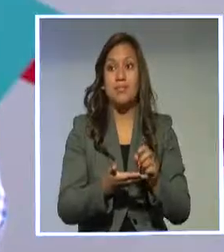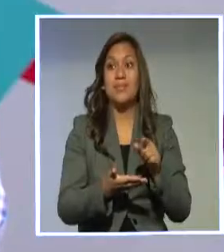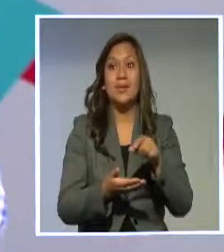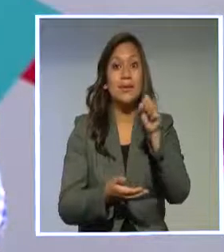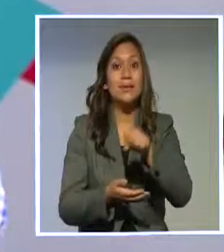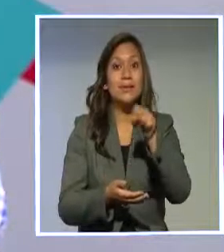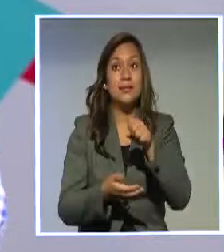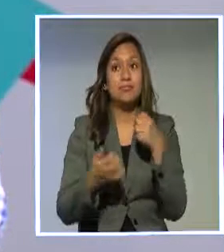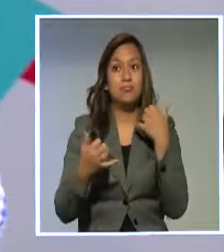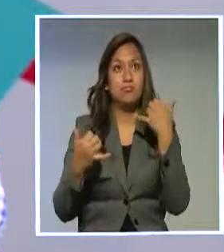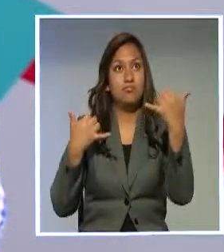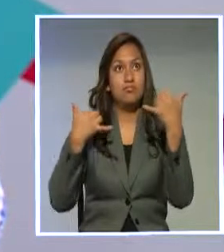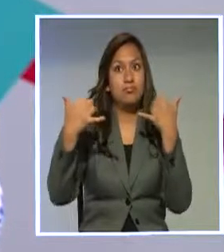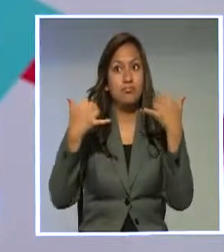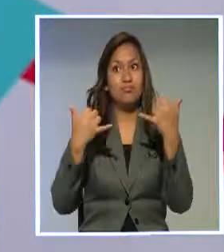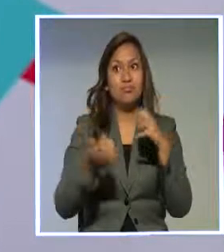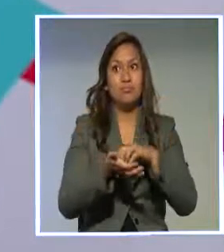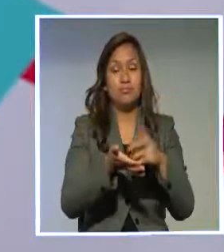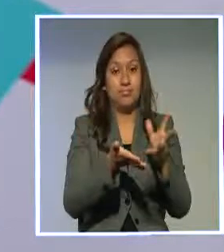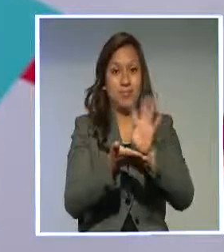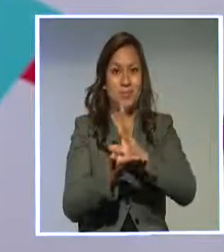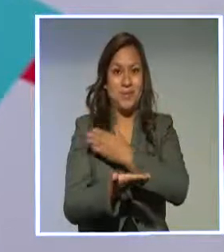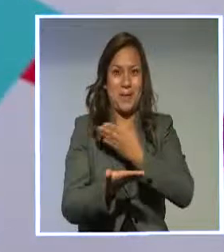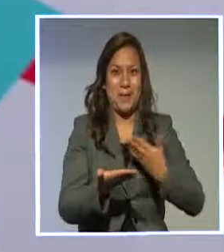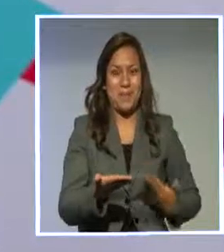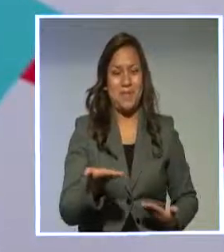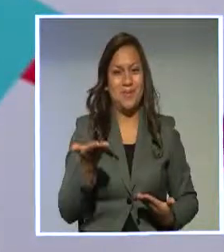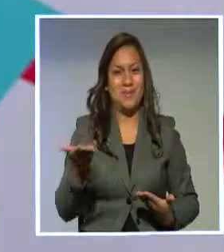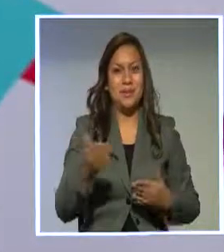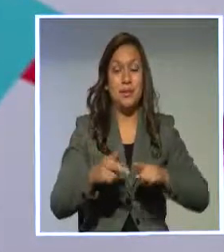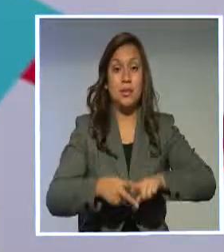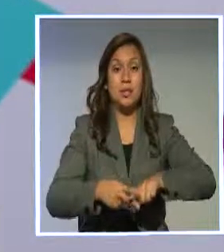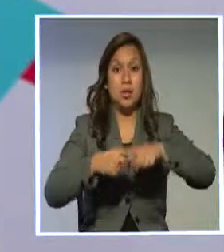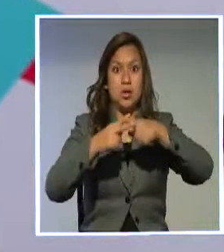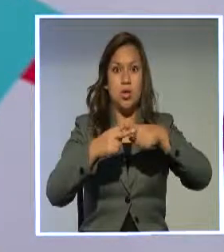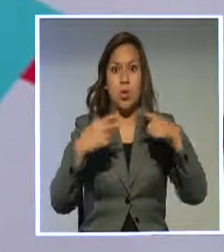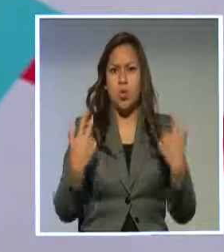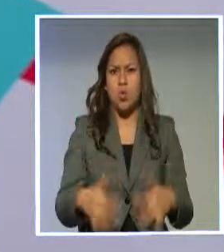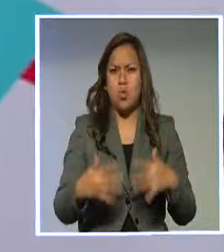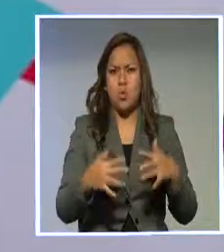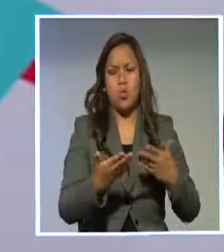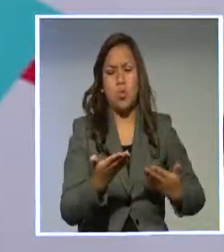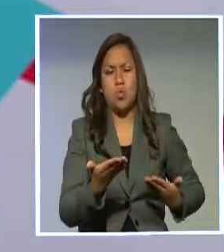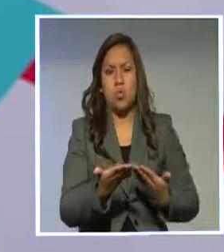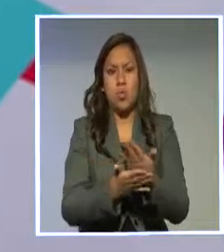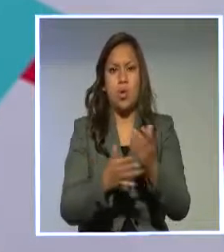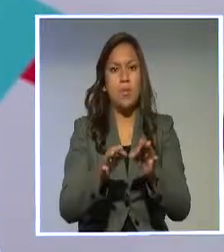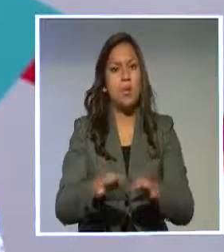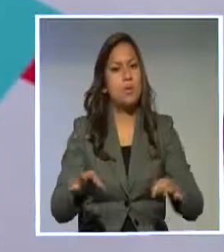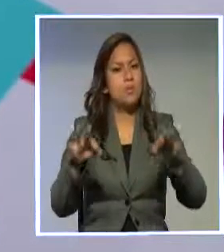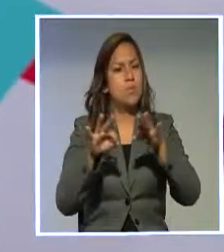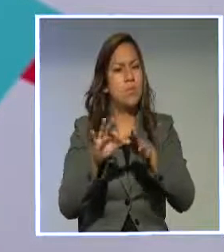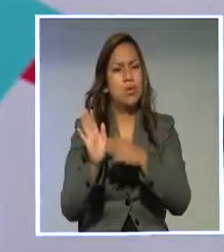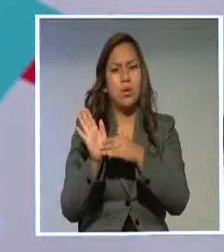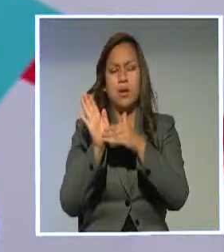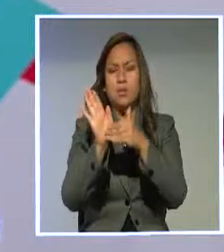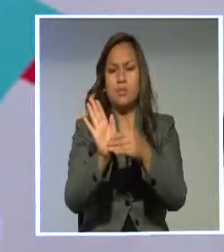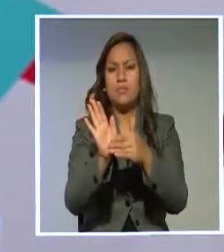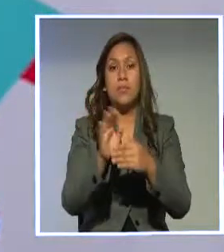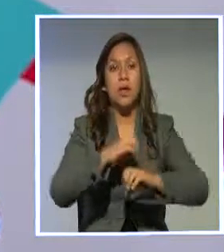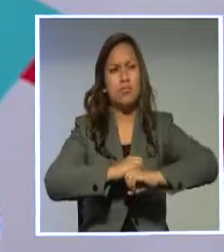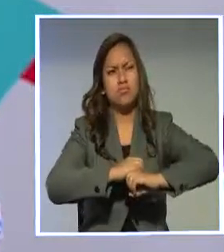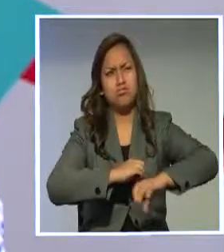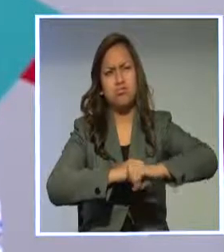vía telefónica que tenemos con la presidenta de la Asamblea, porque se inicia una etapa muy importante, crucial para el país, el inicio de la